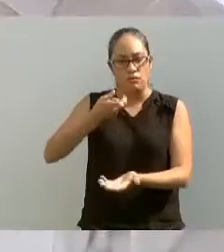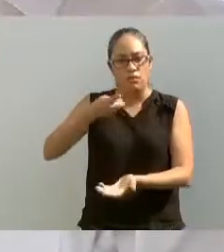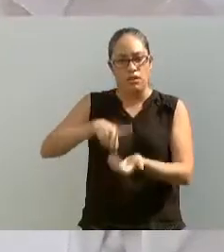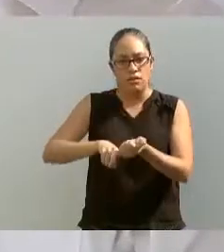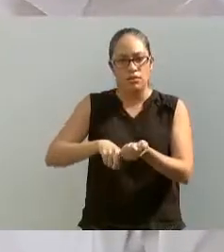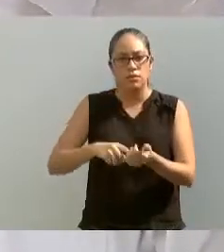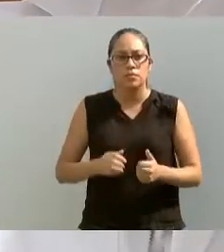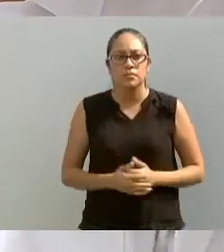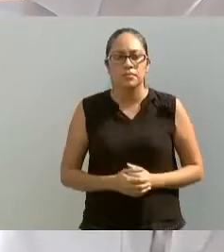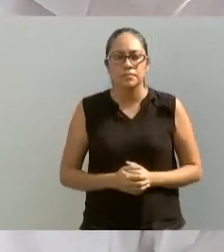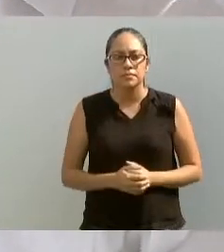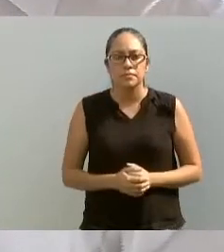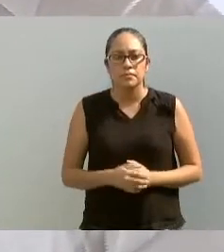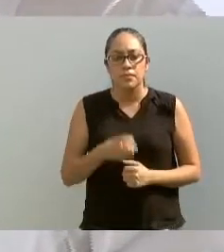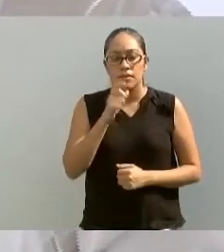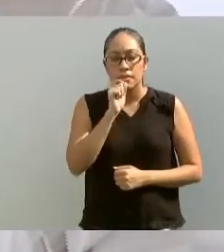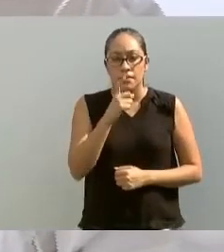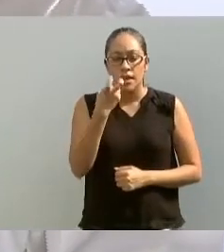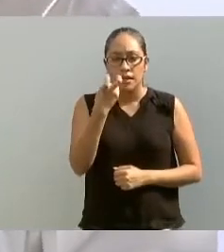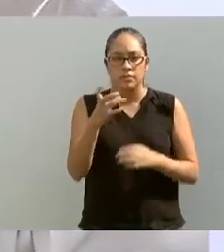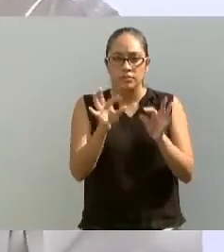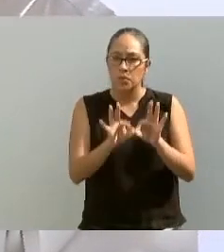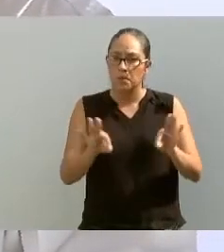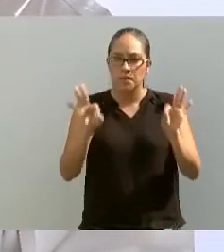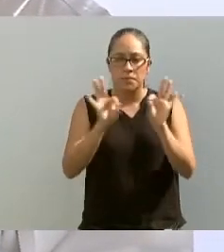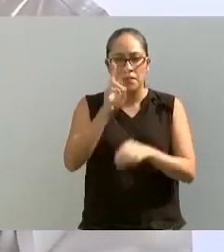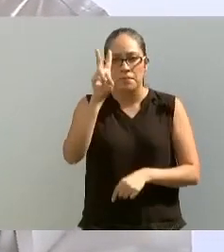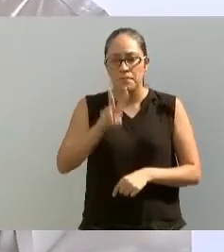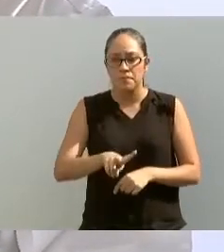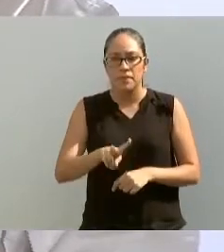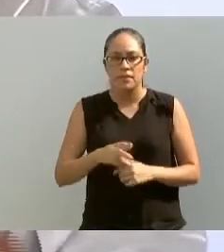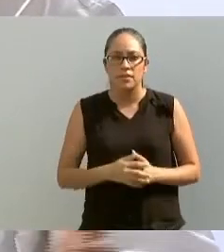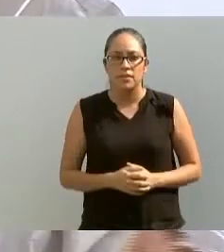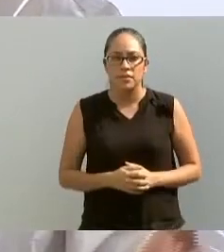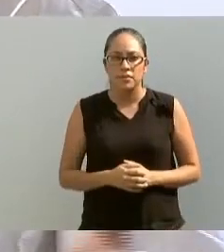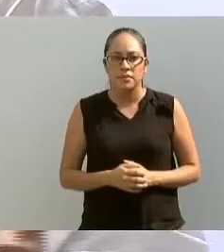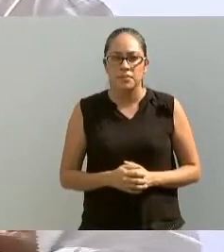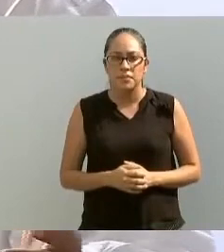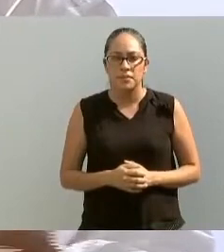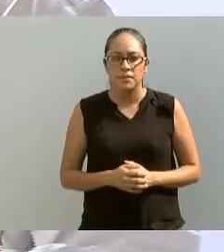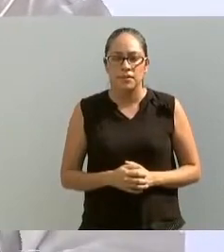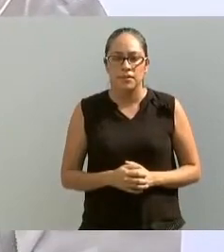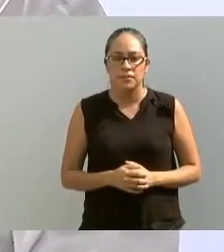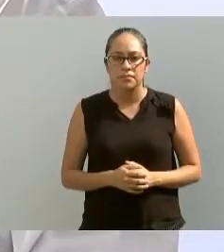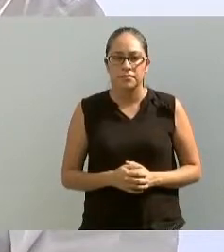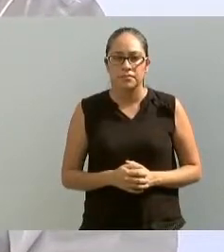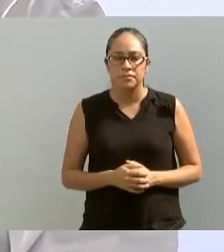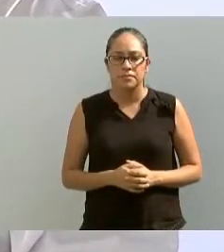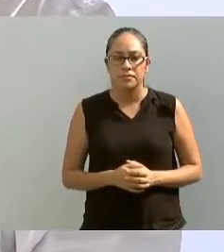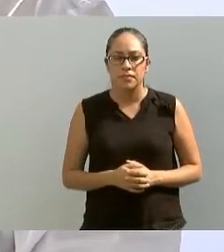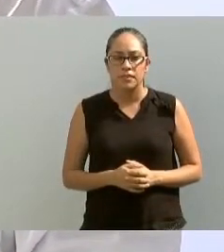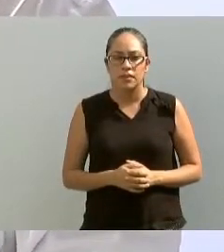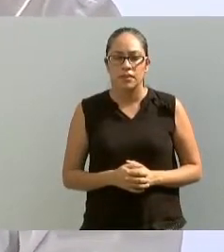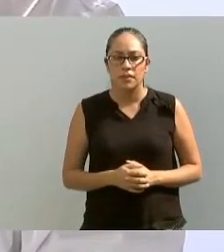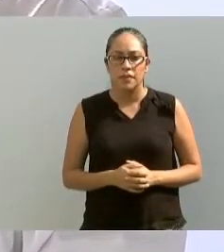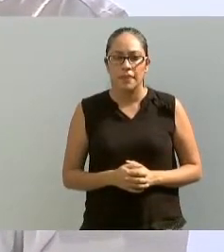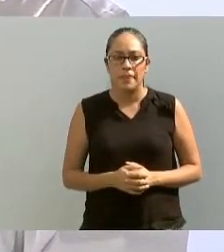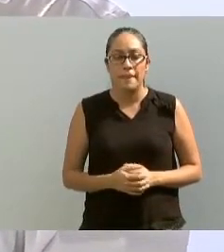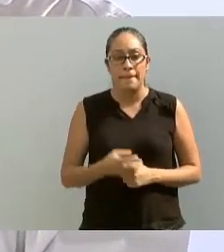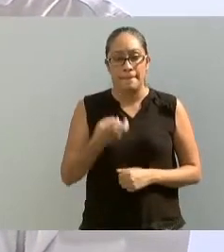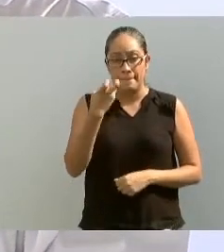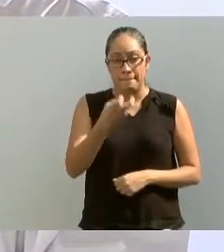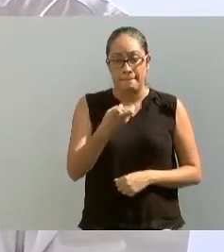también muy importante, trascendente, porque no se permitía ni a la Marina